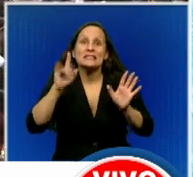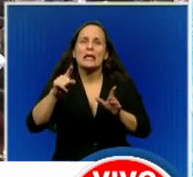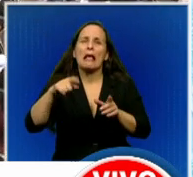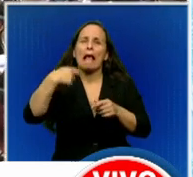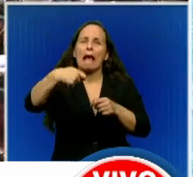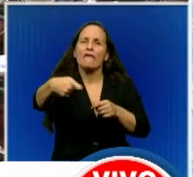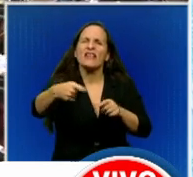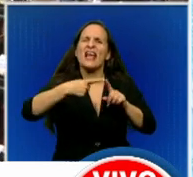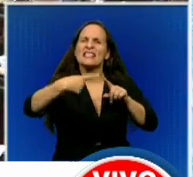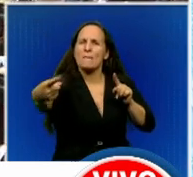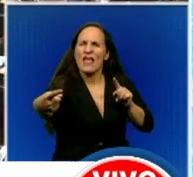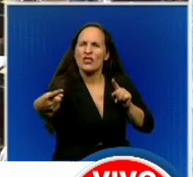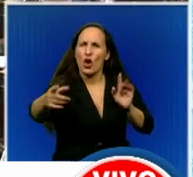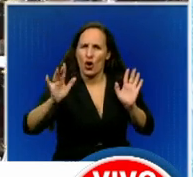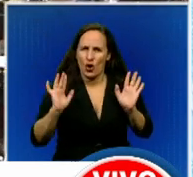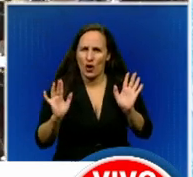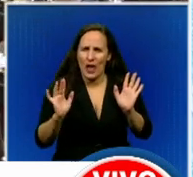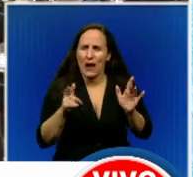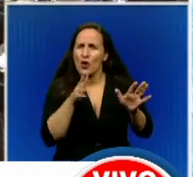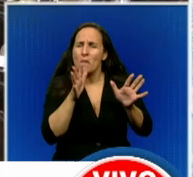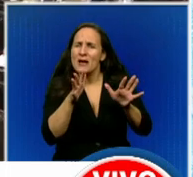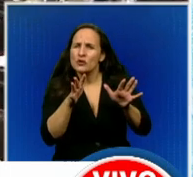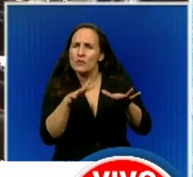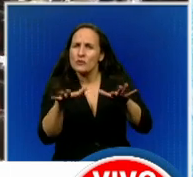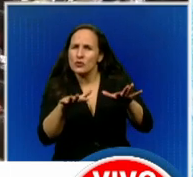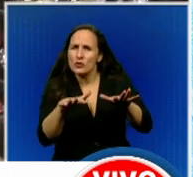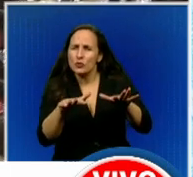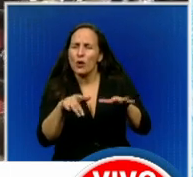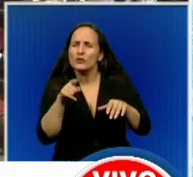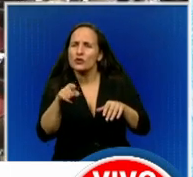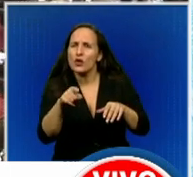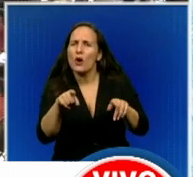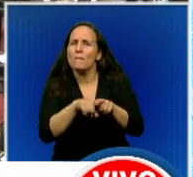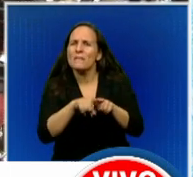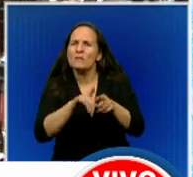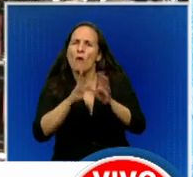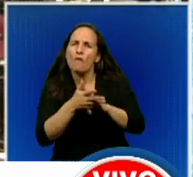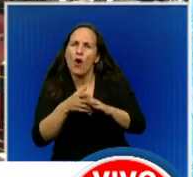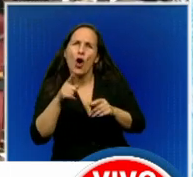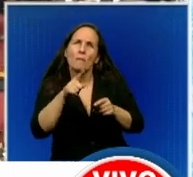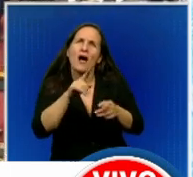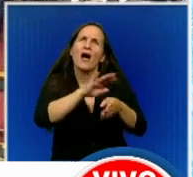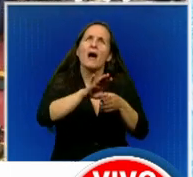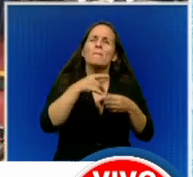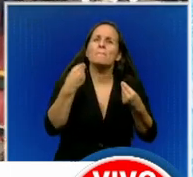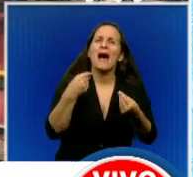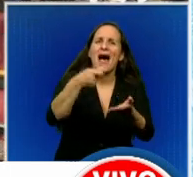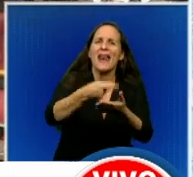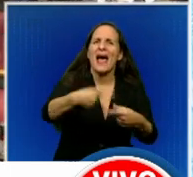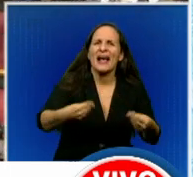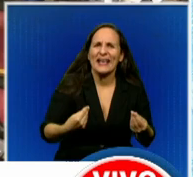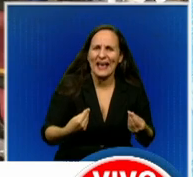largo plazo con características similares a los primeros en términos de repago y destino de los fondos de